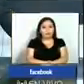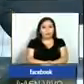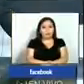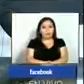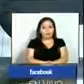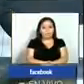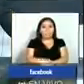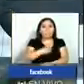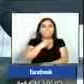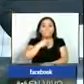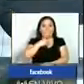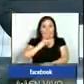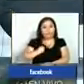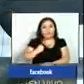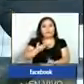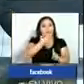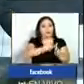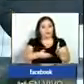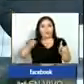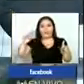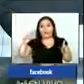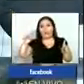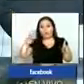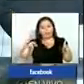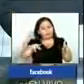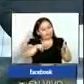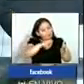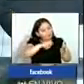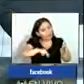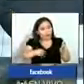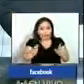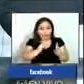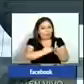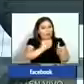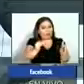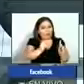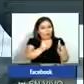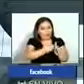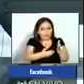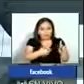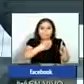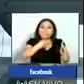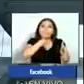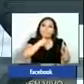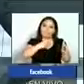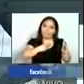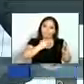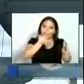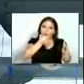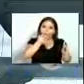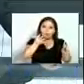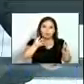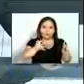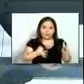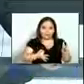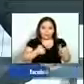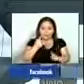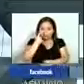Eduardo amigo Irrepetible ser humano Increíble Realmente dejas En nosotros Una